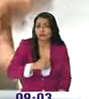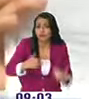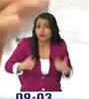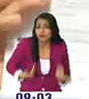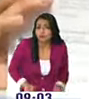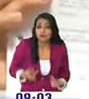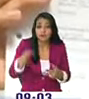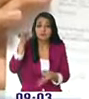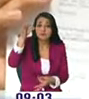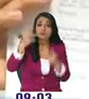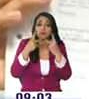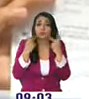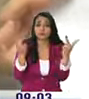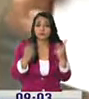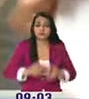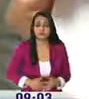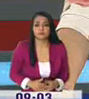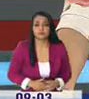documento público.